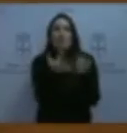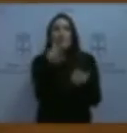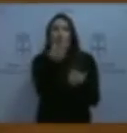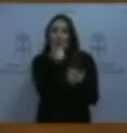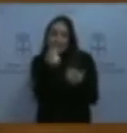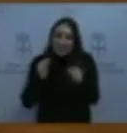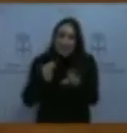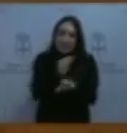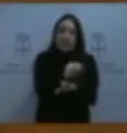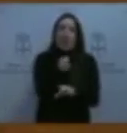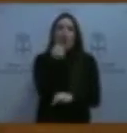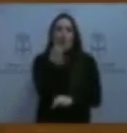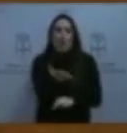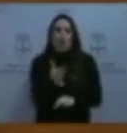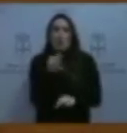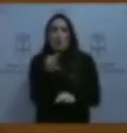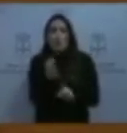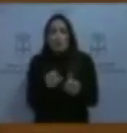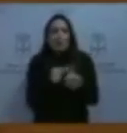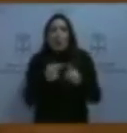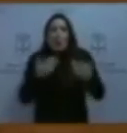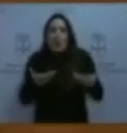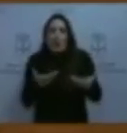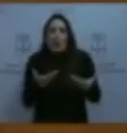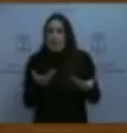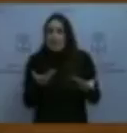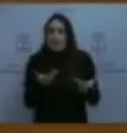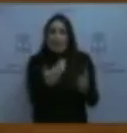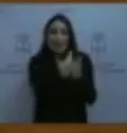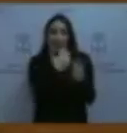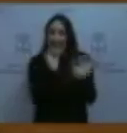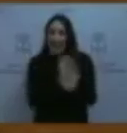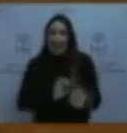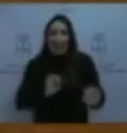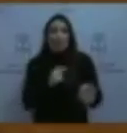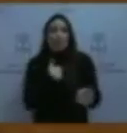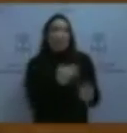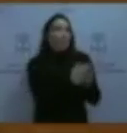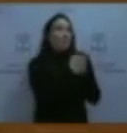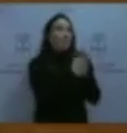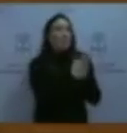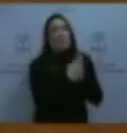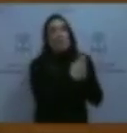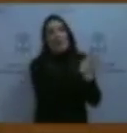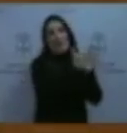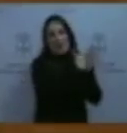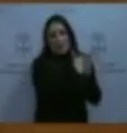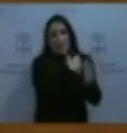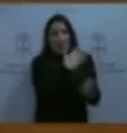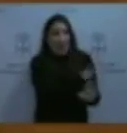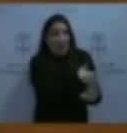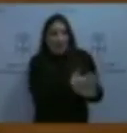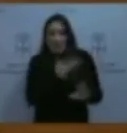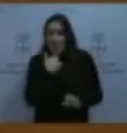conceptos, o cuáles son los documentos con los que se justifican. Le pido, por favor, que nos aclare esto. Seguimos sin conocerlo y se